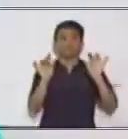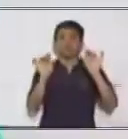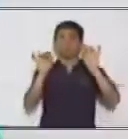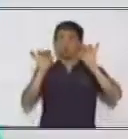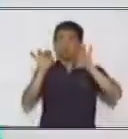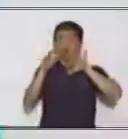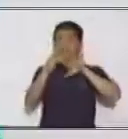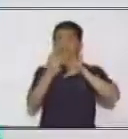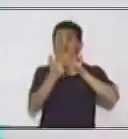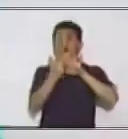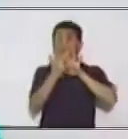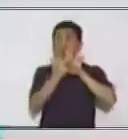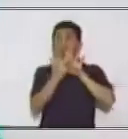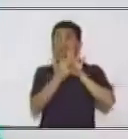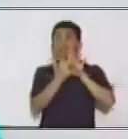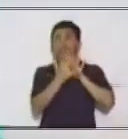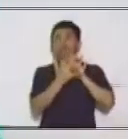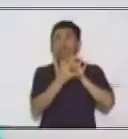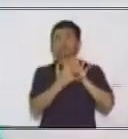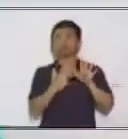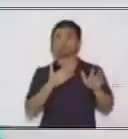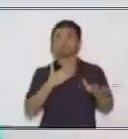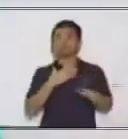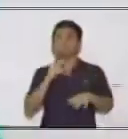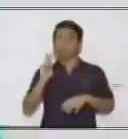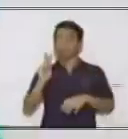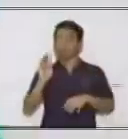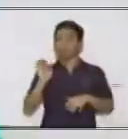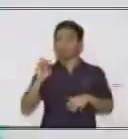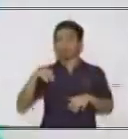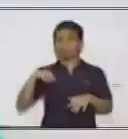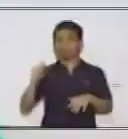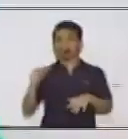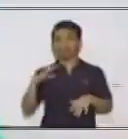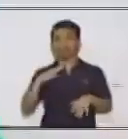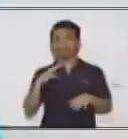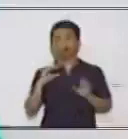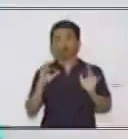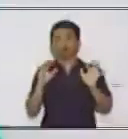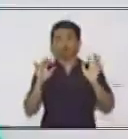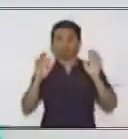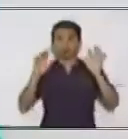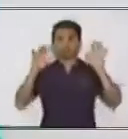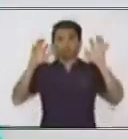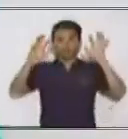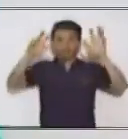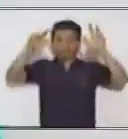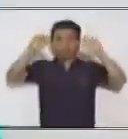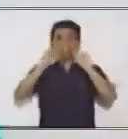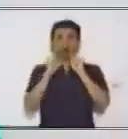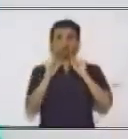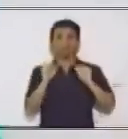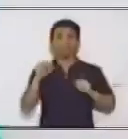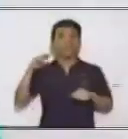las yemas, como les llamamos, tienen terminaciones nerviosas que recorren desde acá